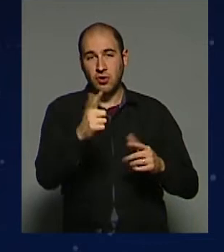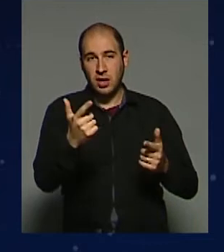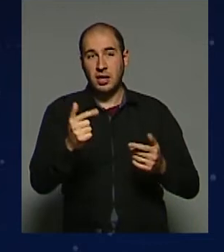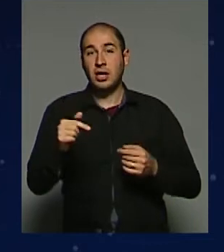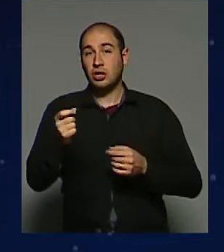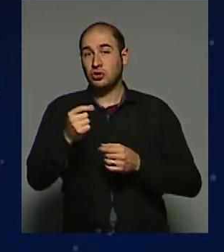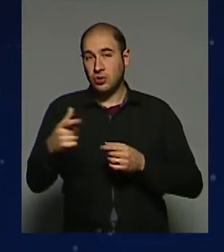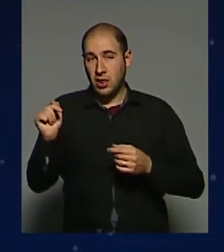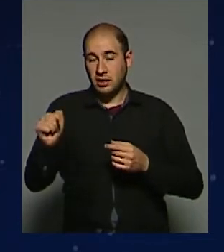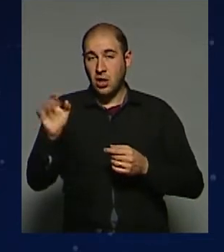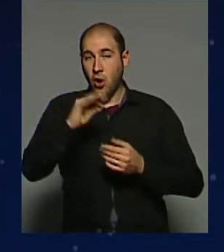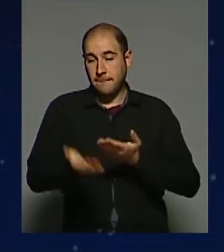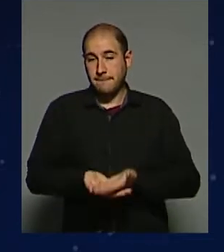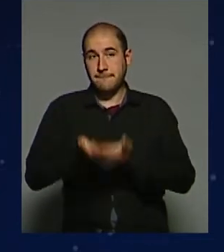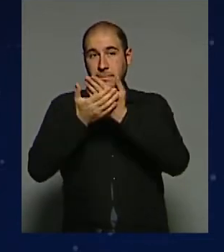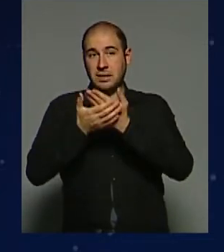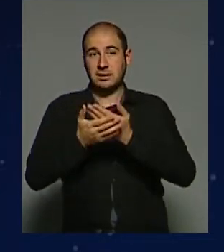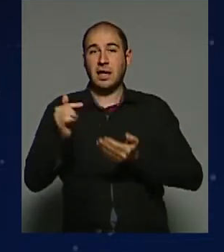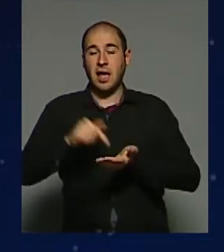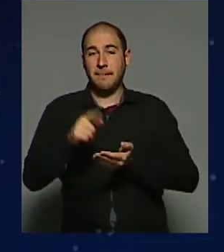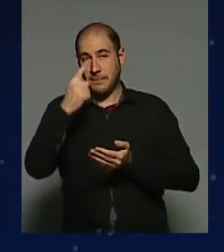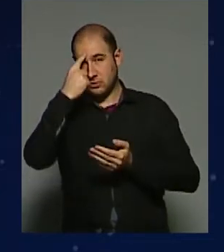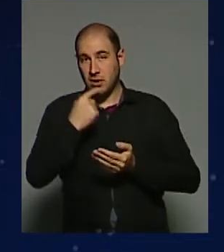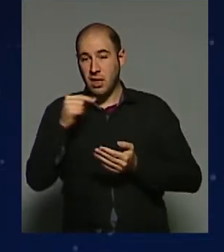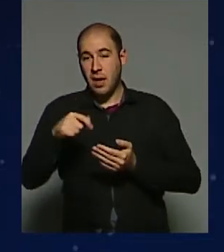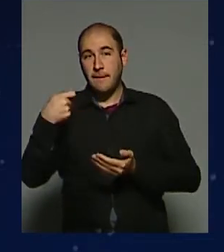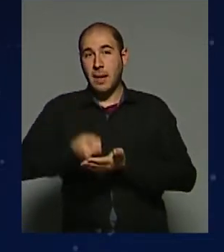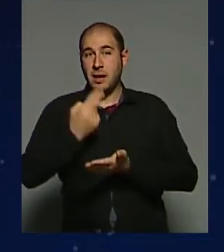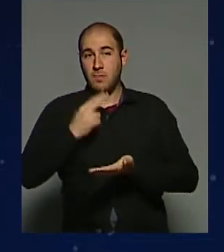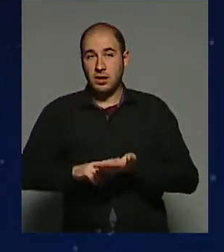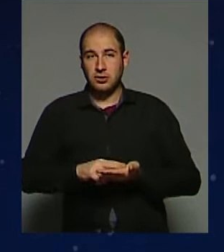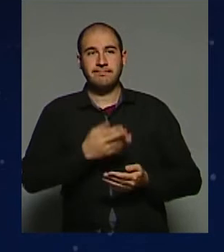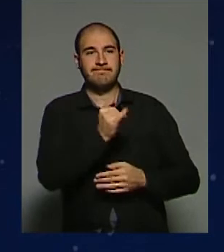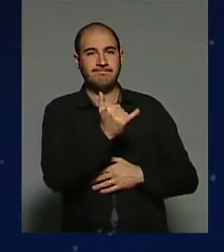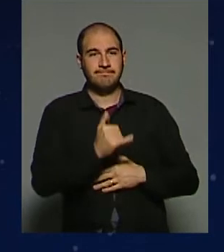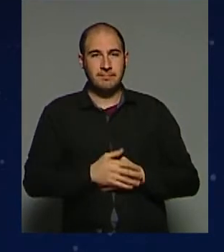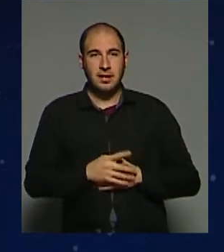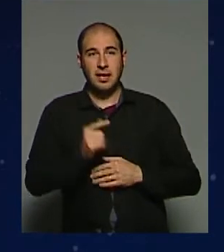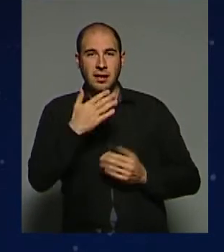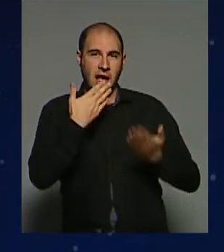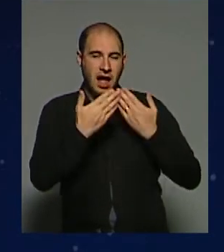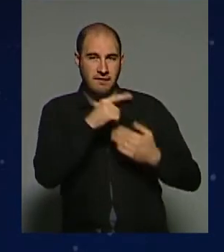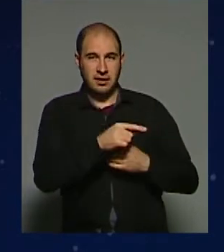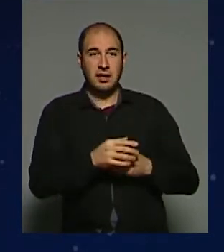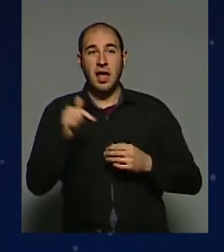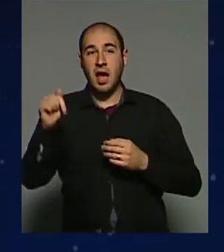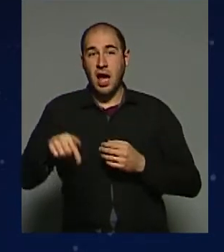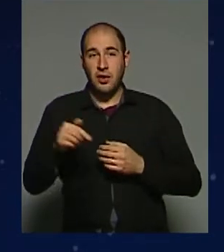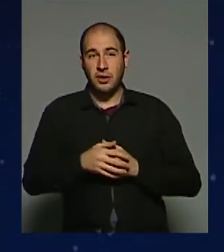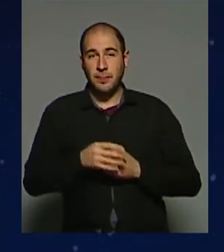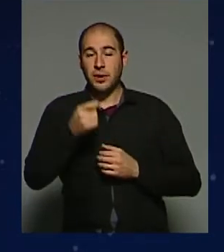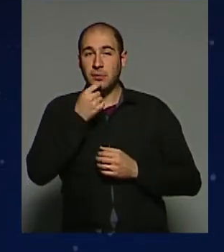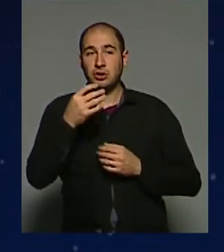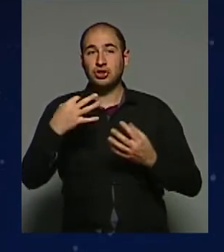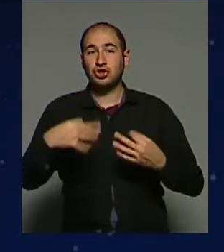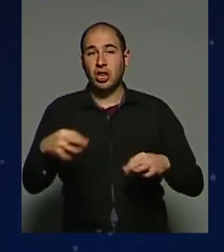ganen esa cifra o mayores a esa cifra por mes son los que van a abonar el impuesto. Exactamente, de eso, uh-huh, estamos hablando. Y acá ya entramos, bueno, cuando son